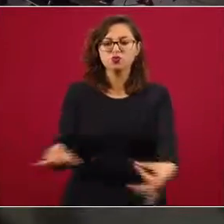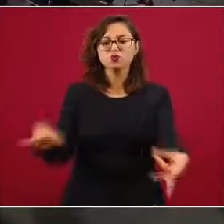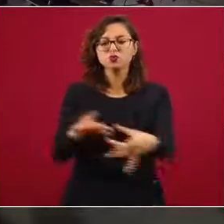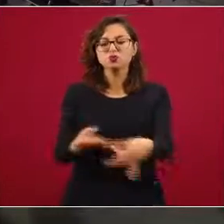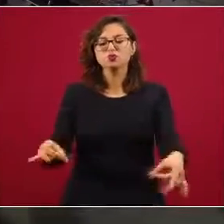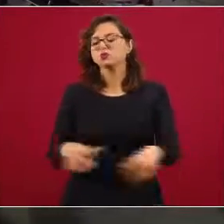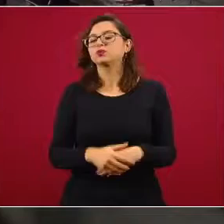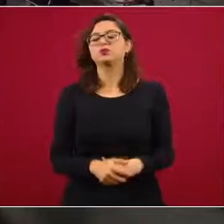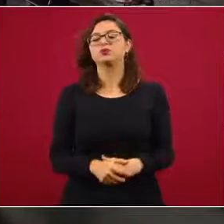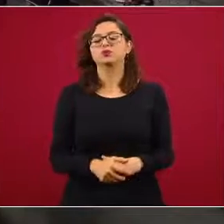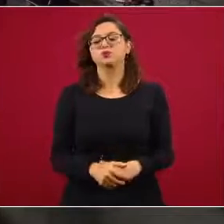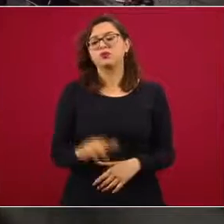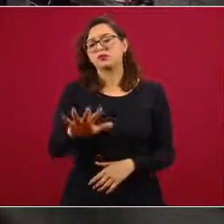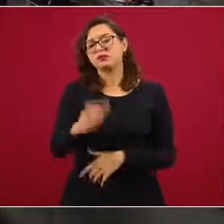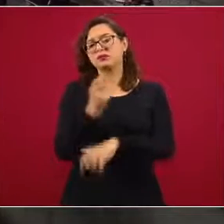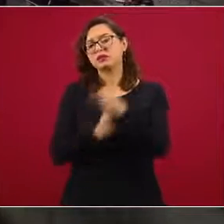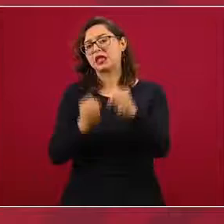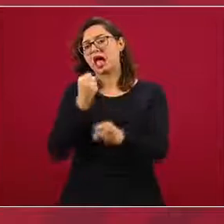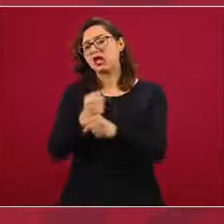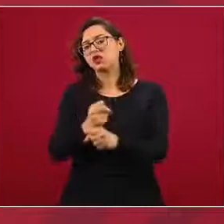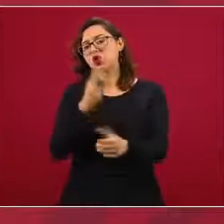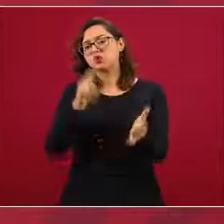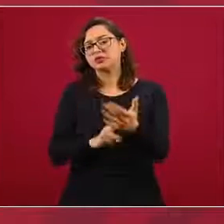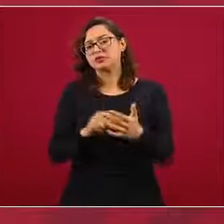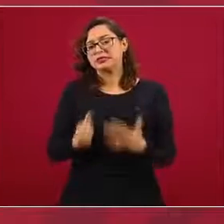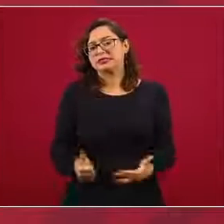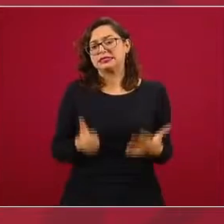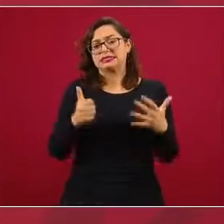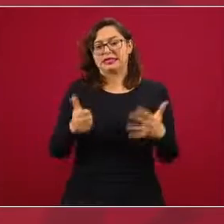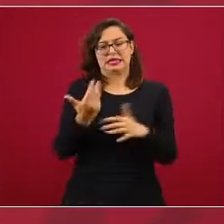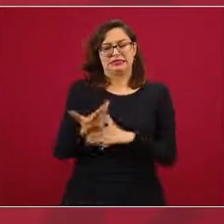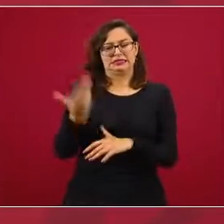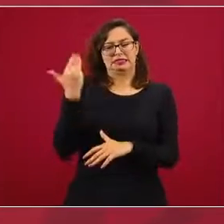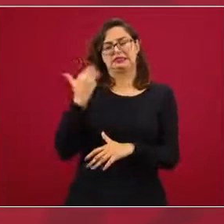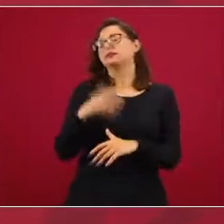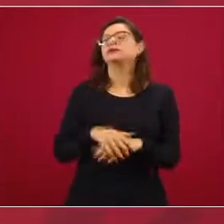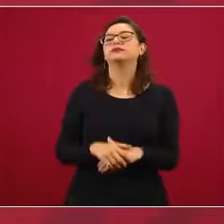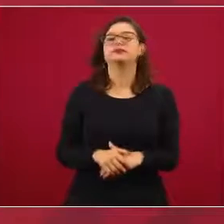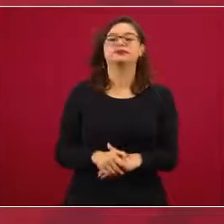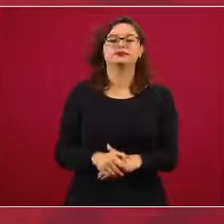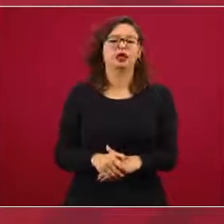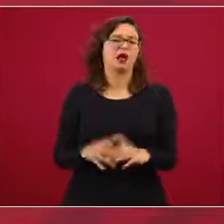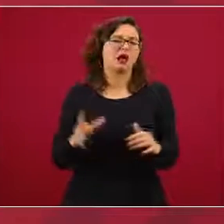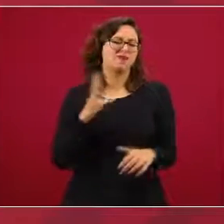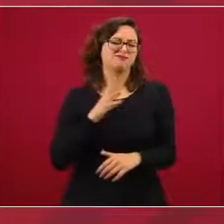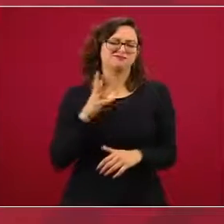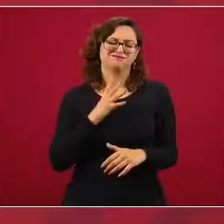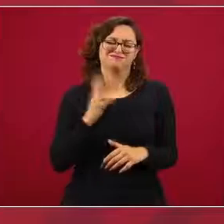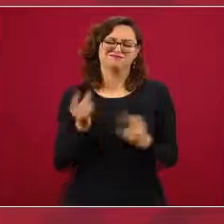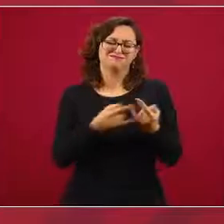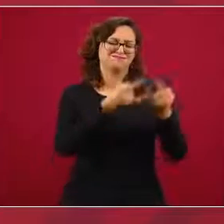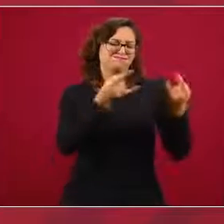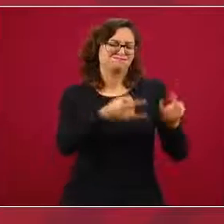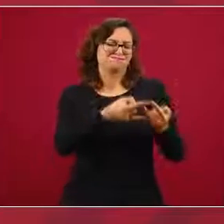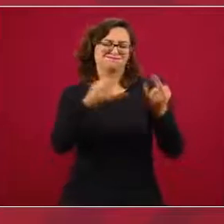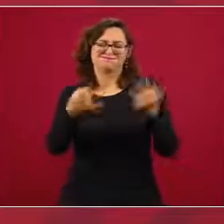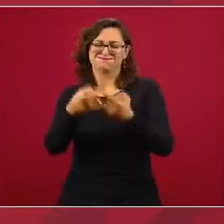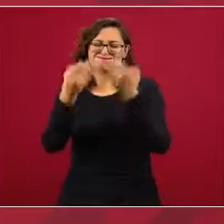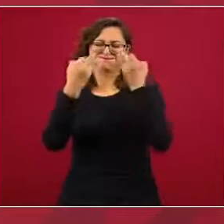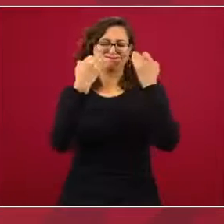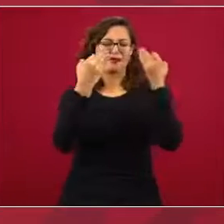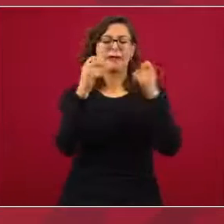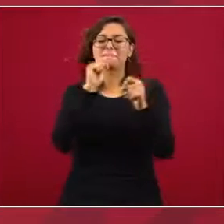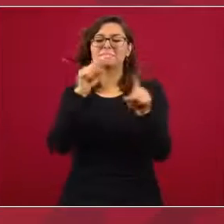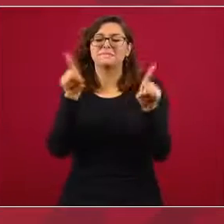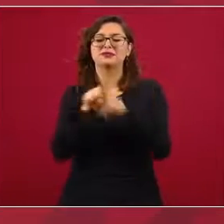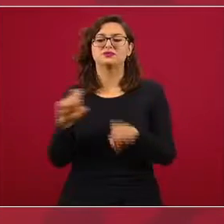en la elección del 2006 se supone, hay todos los testimonios. Bueno, el mismo